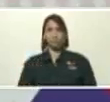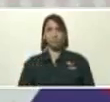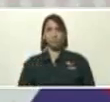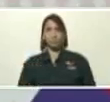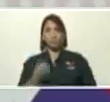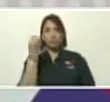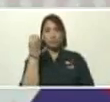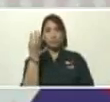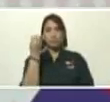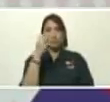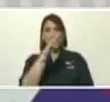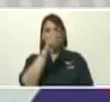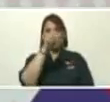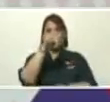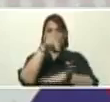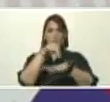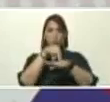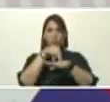Asamblea Nacional,